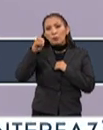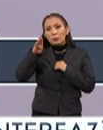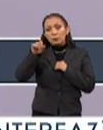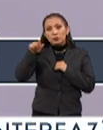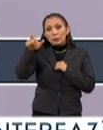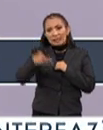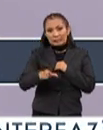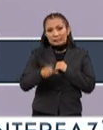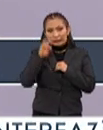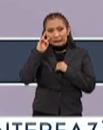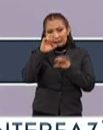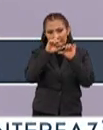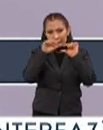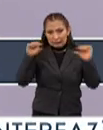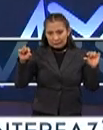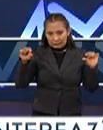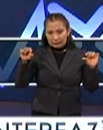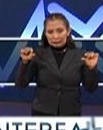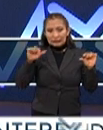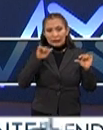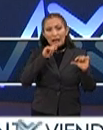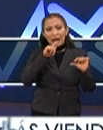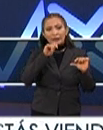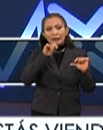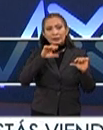http://atlas.cdi.gov.mx. Perfecto, lo puede ver en su pantalla,